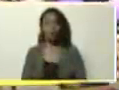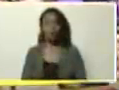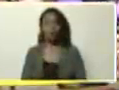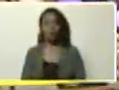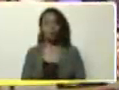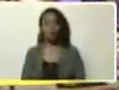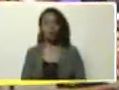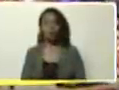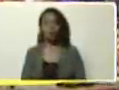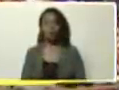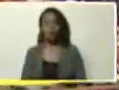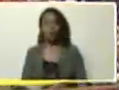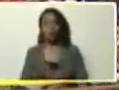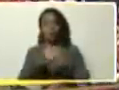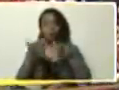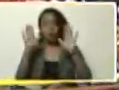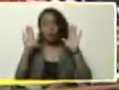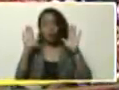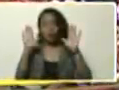Por supuesto